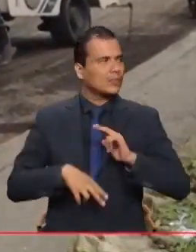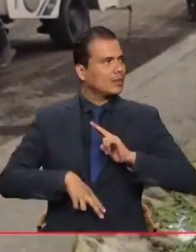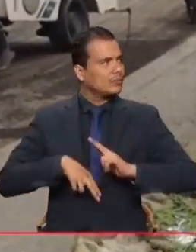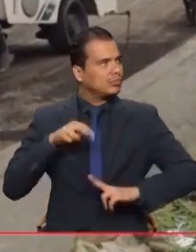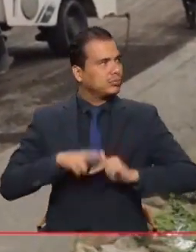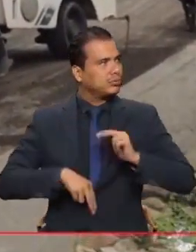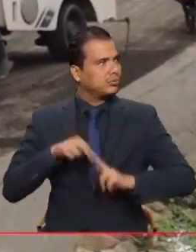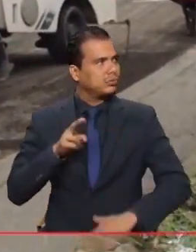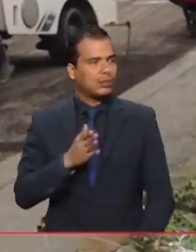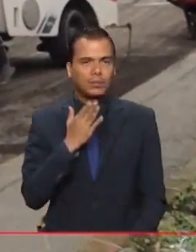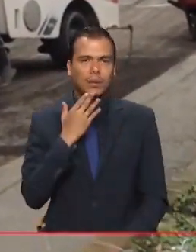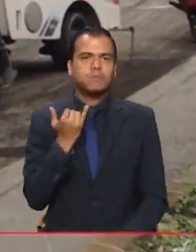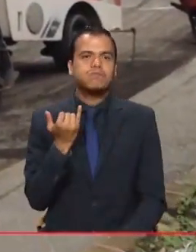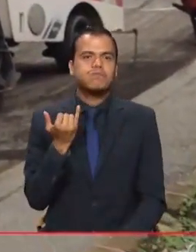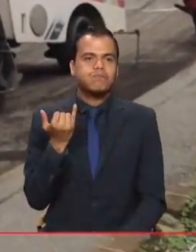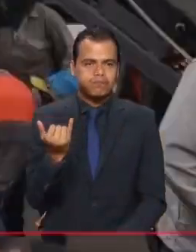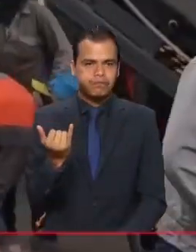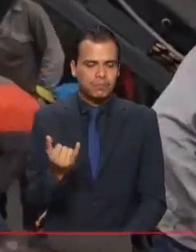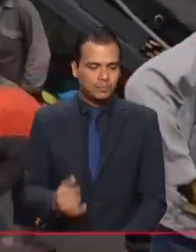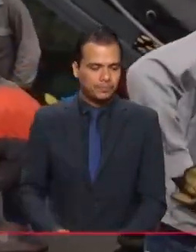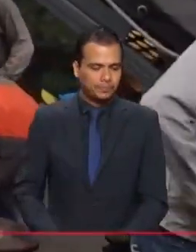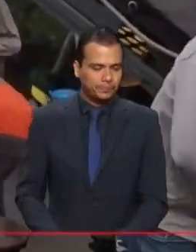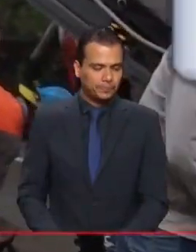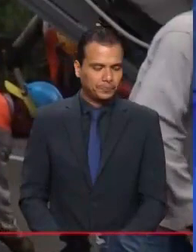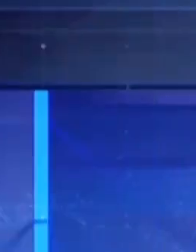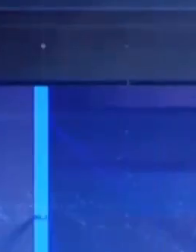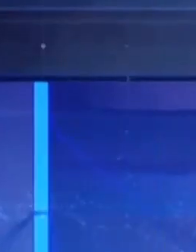completar la totalidad de la vía.